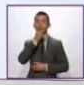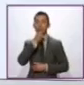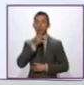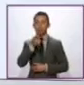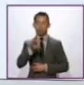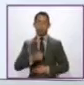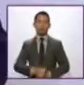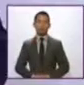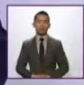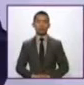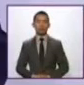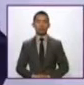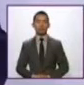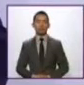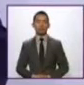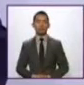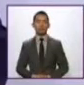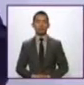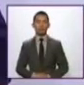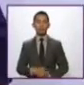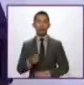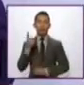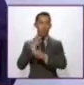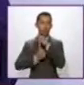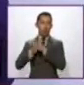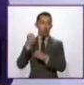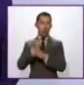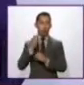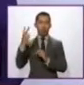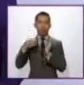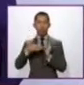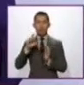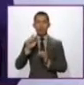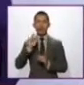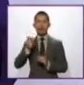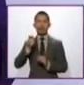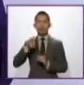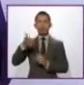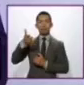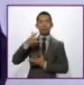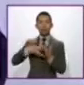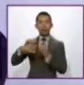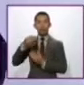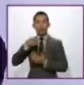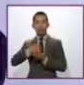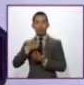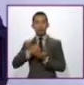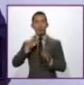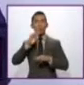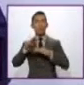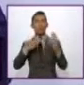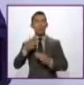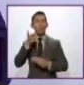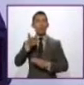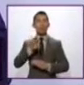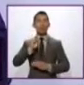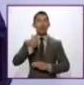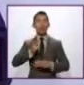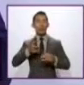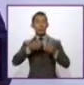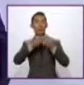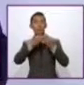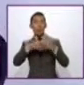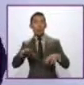Adelante. En el último año, el año pasado, de acuerdo al Fondo Económico Mundial, se perdieron